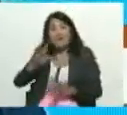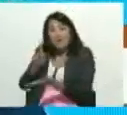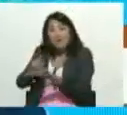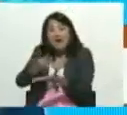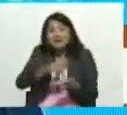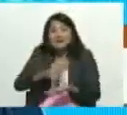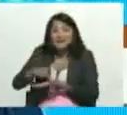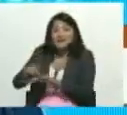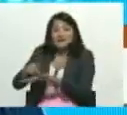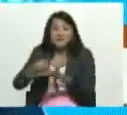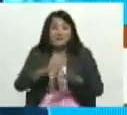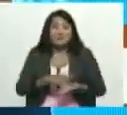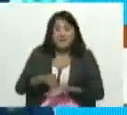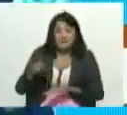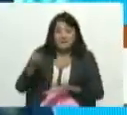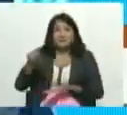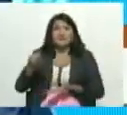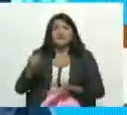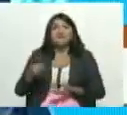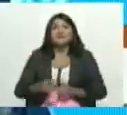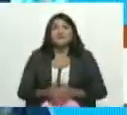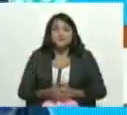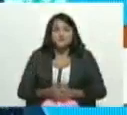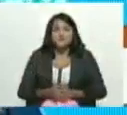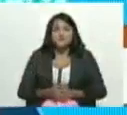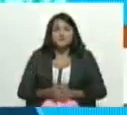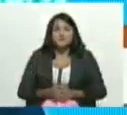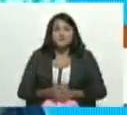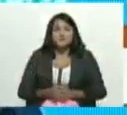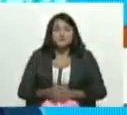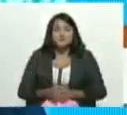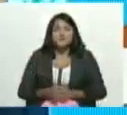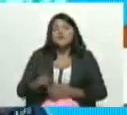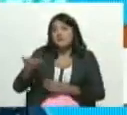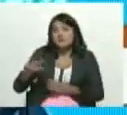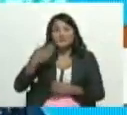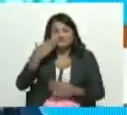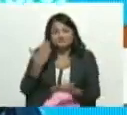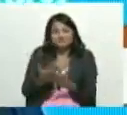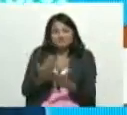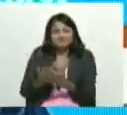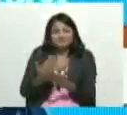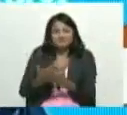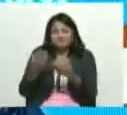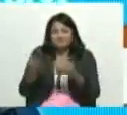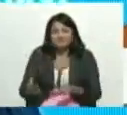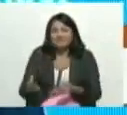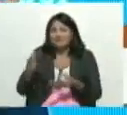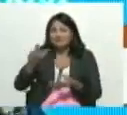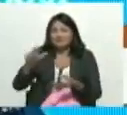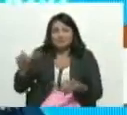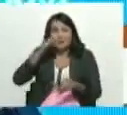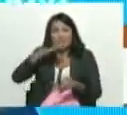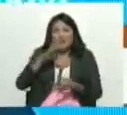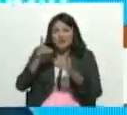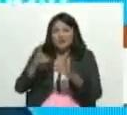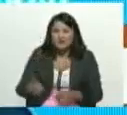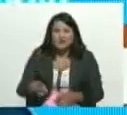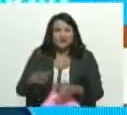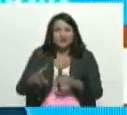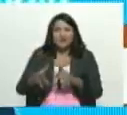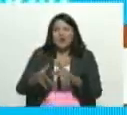no como una estampa no como parte de una retórica sino en la realidad concreta donde se toman las decisiones y se construyen